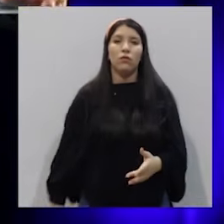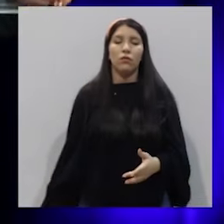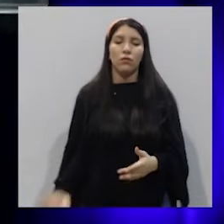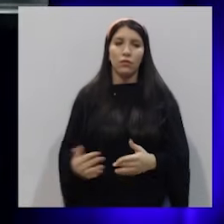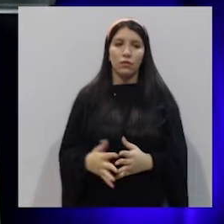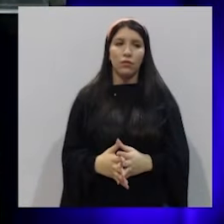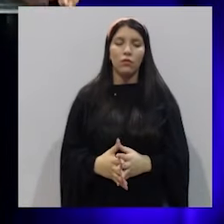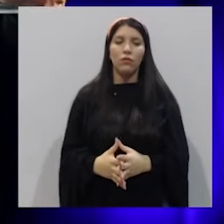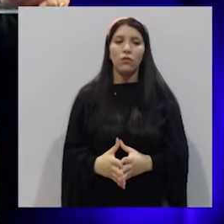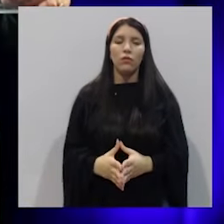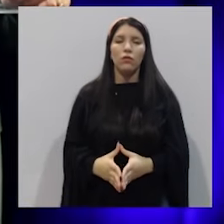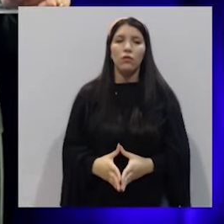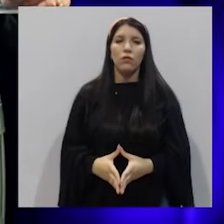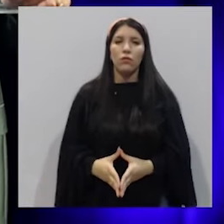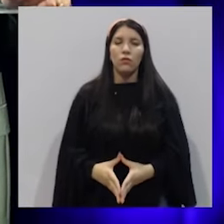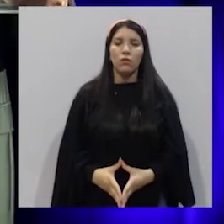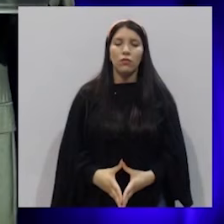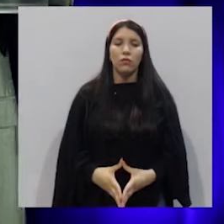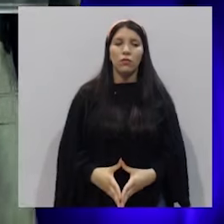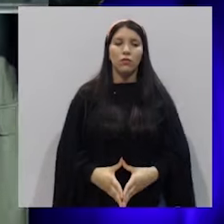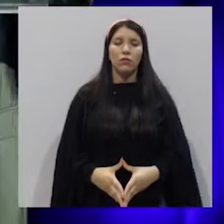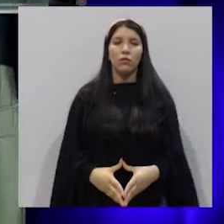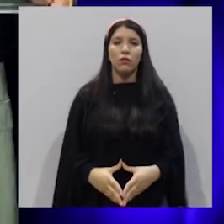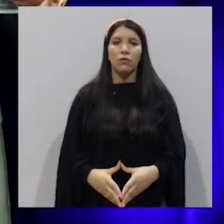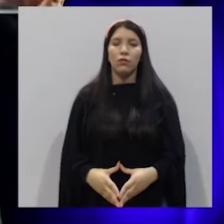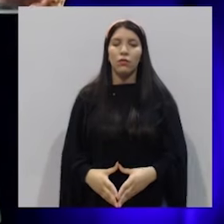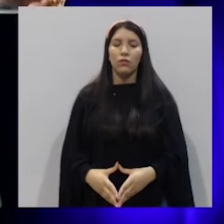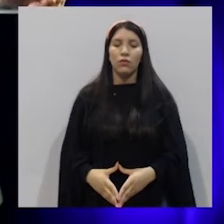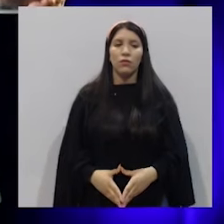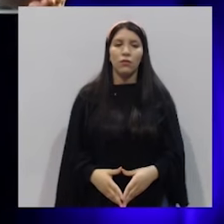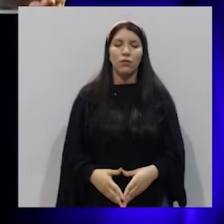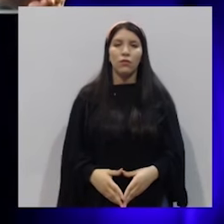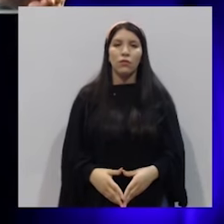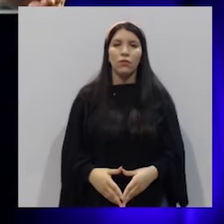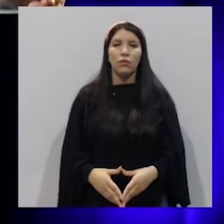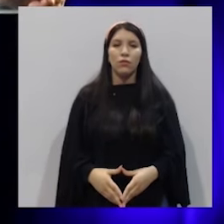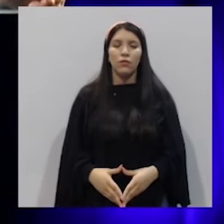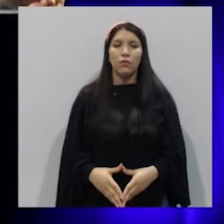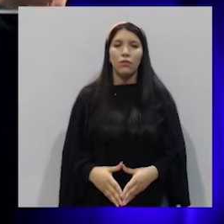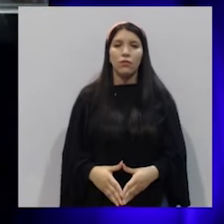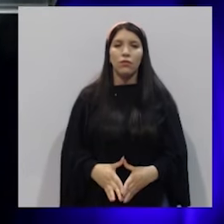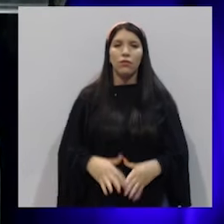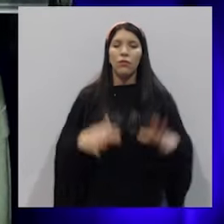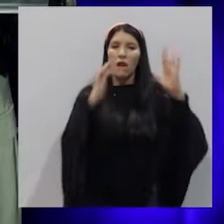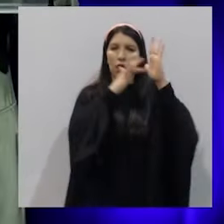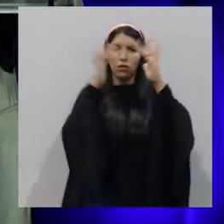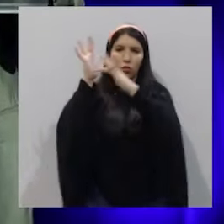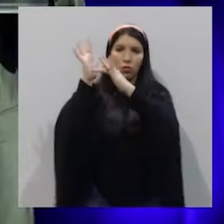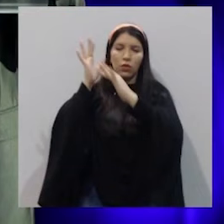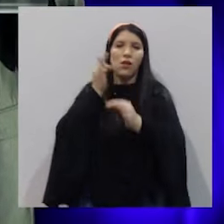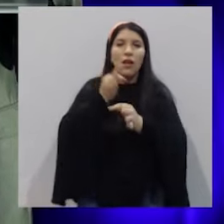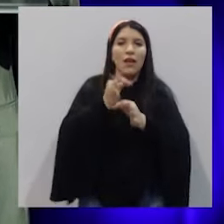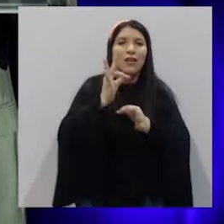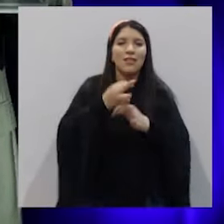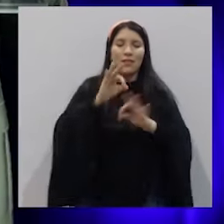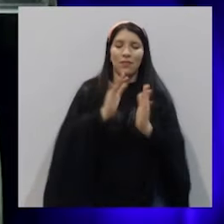jesús enseña esto y lo dice en este contexto estén alerta estén alerta